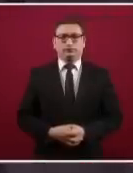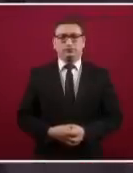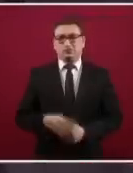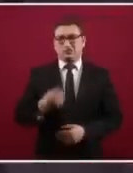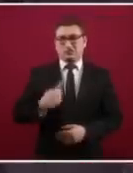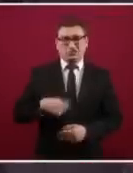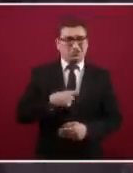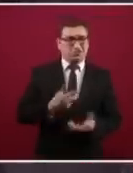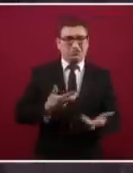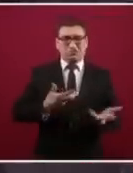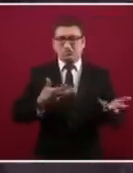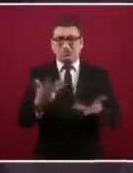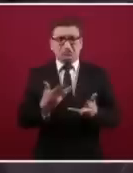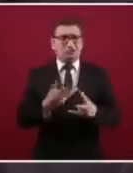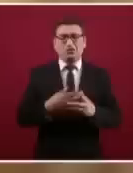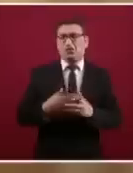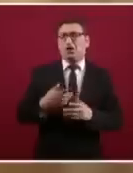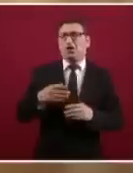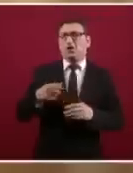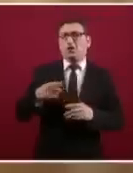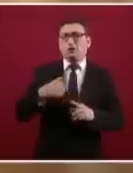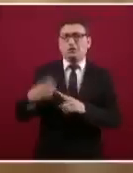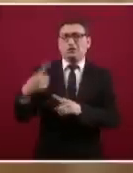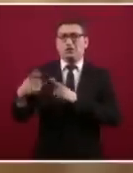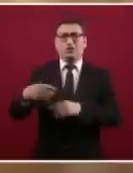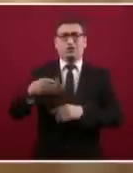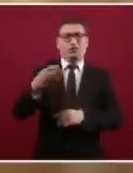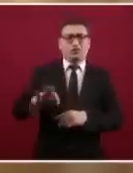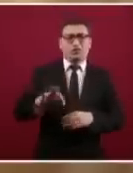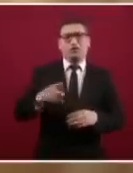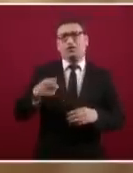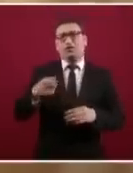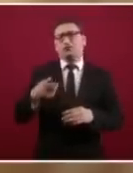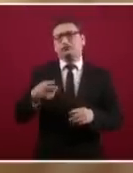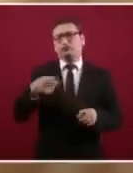chicanadas de ningún tipo.